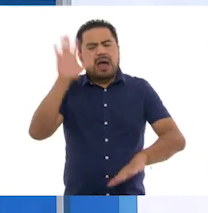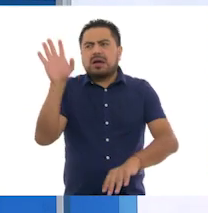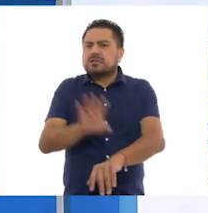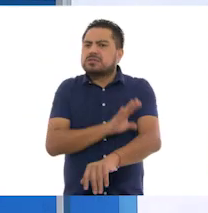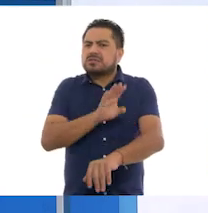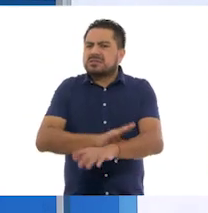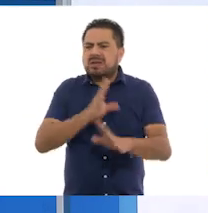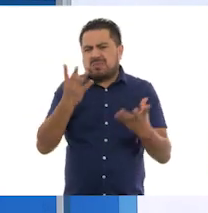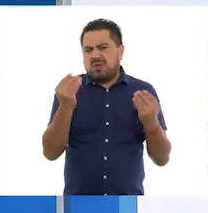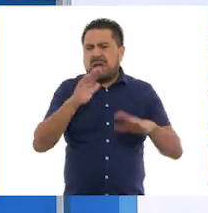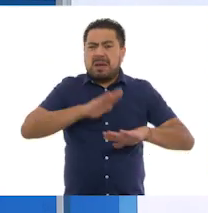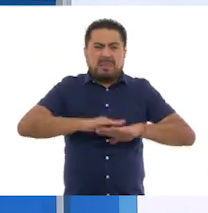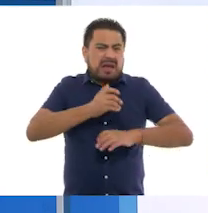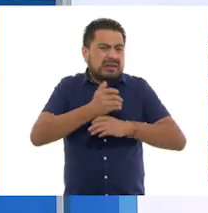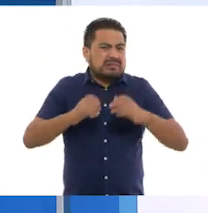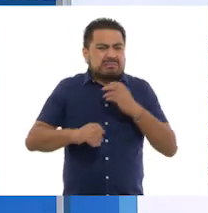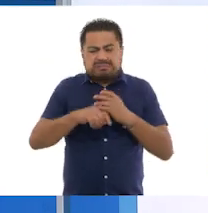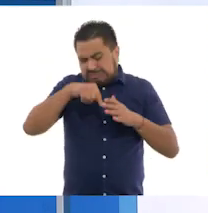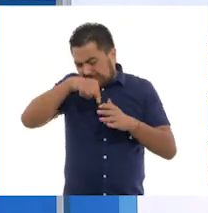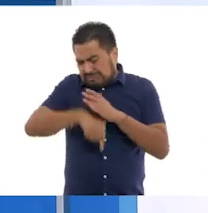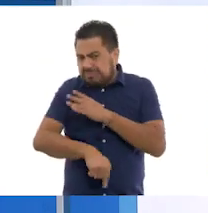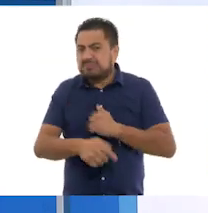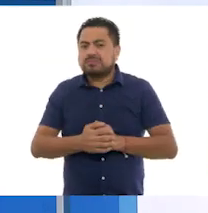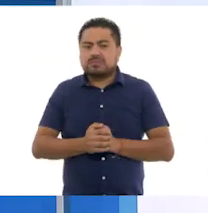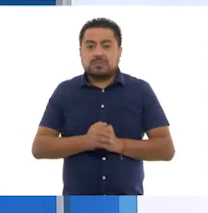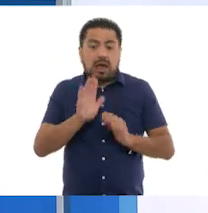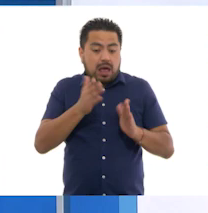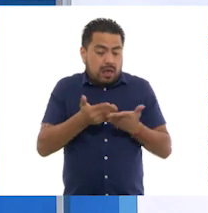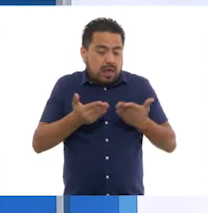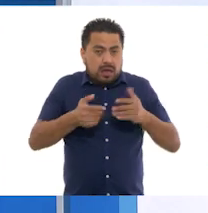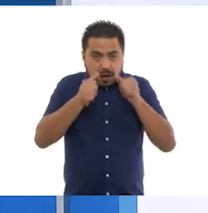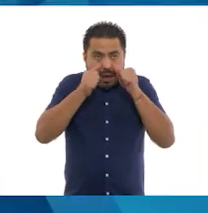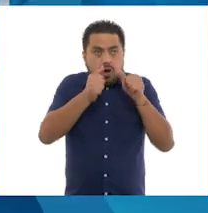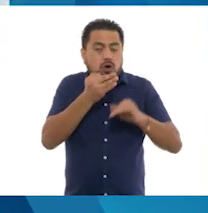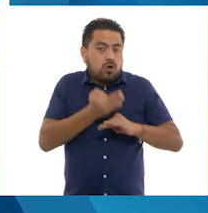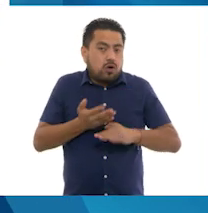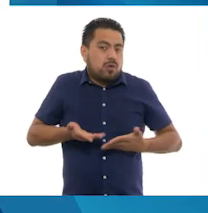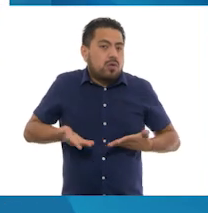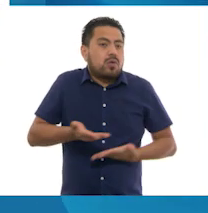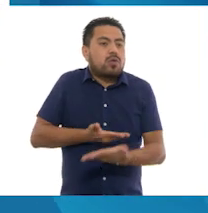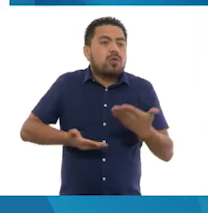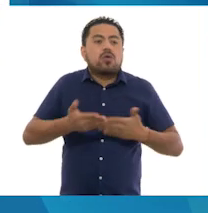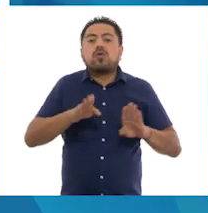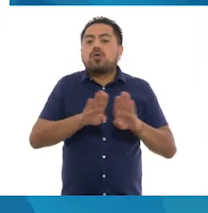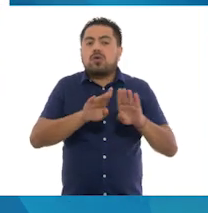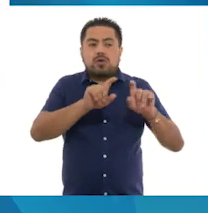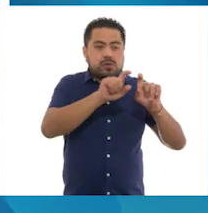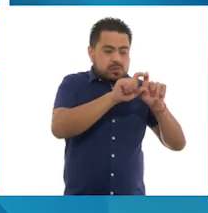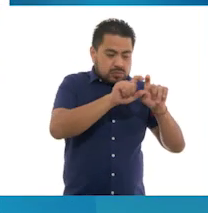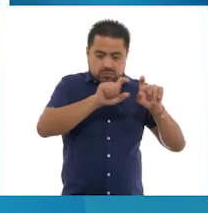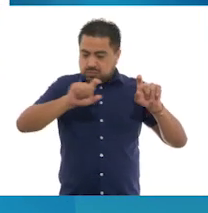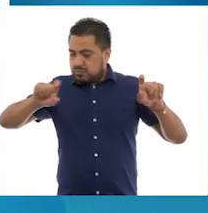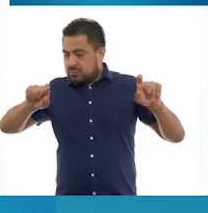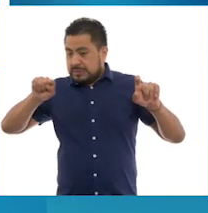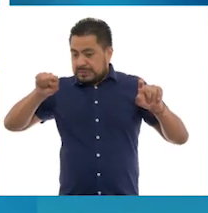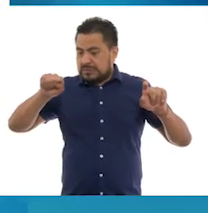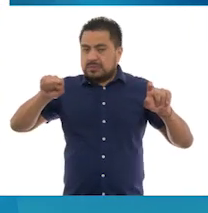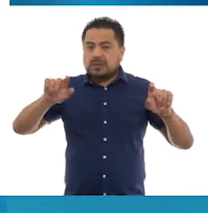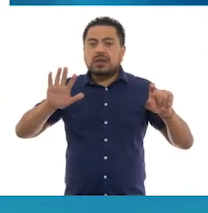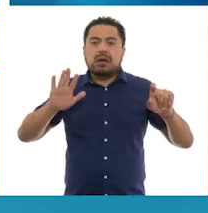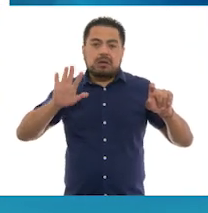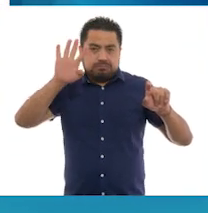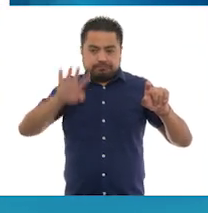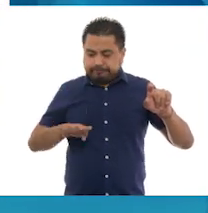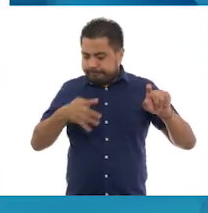y de muchas otras cosas. Ahora, si atendemos lo que hemos comentado, ¿cómo quedaría entonces esta parte de nuestra